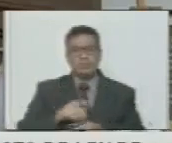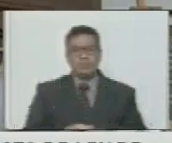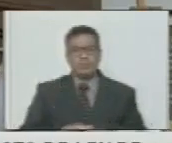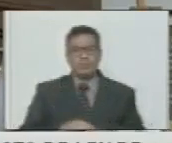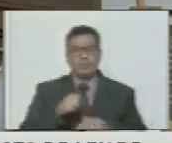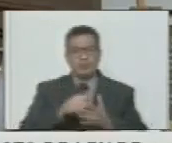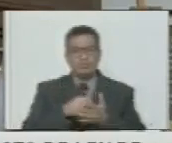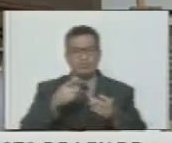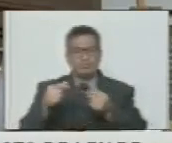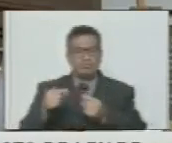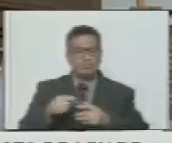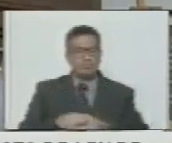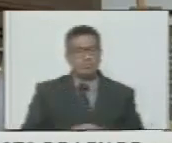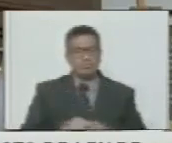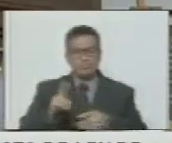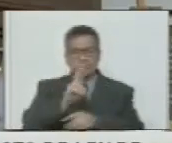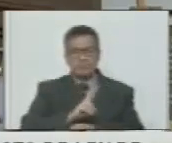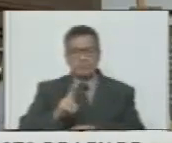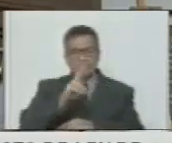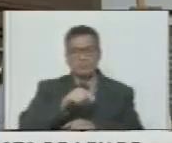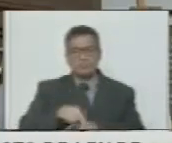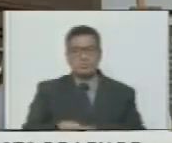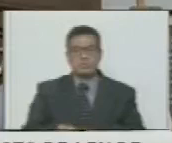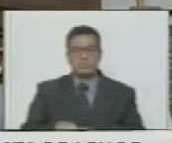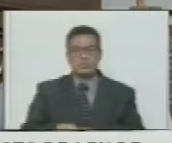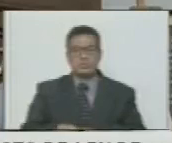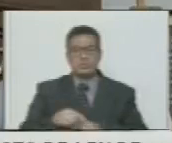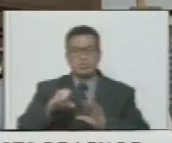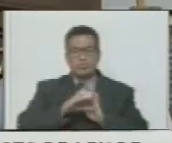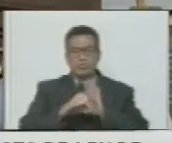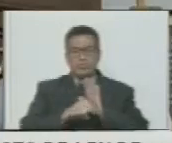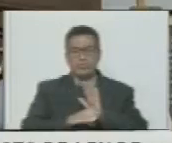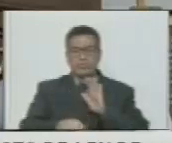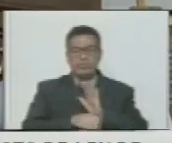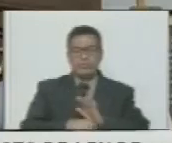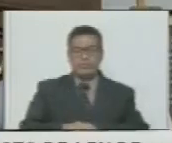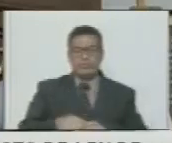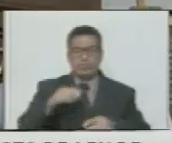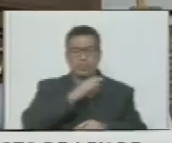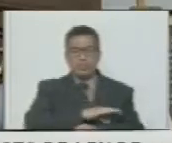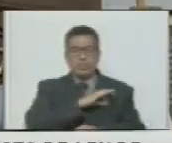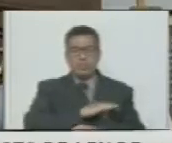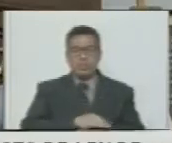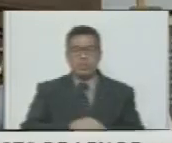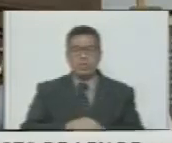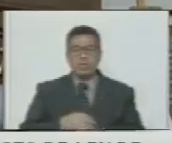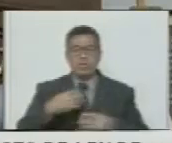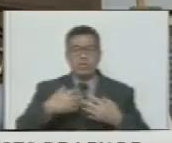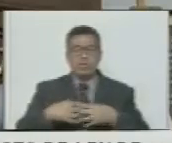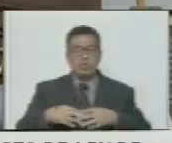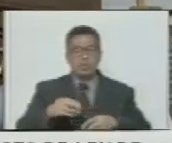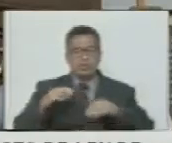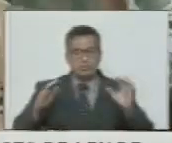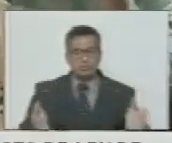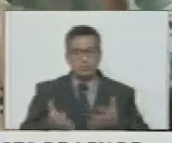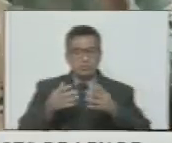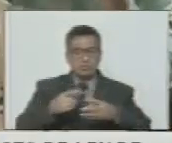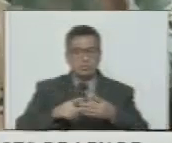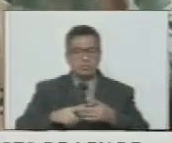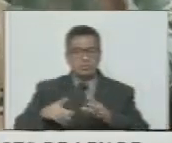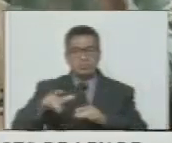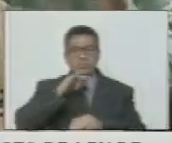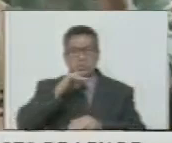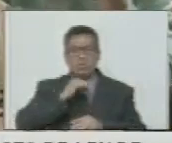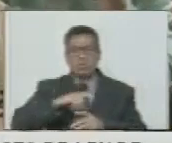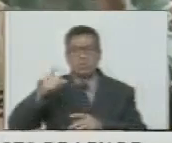bienes y recursos económicos utilizados para la constitución de la sociedad mercantil y